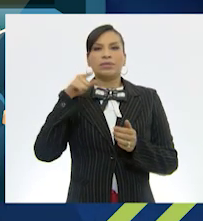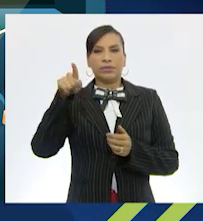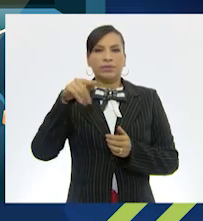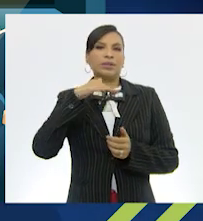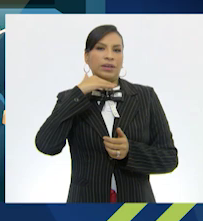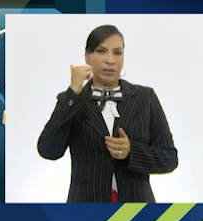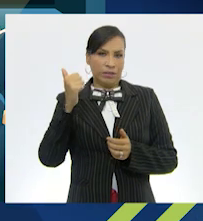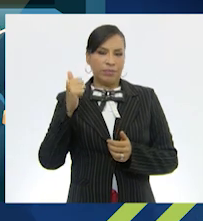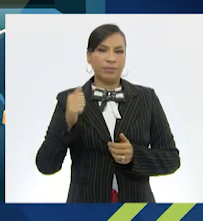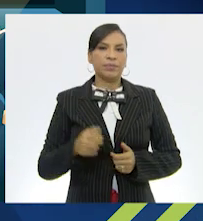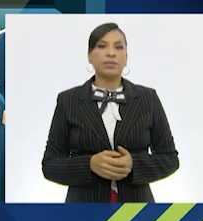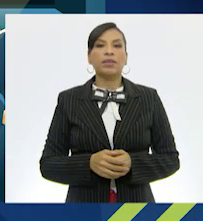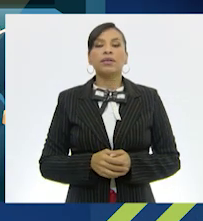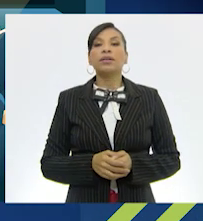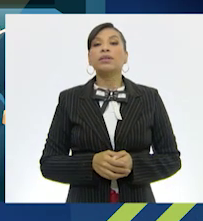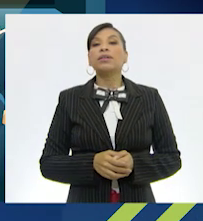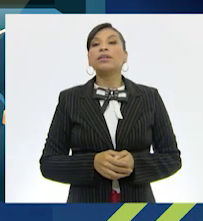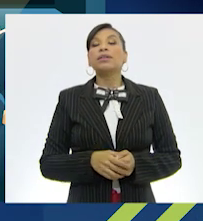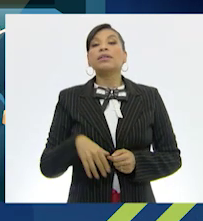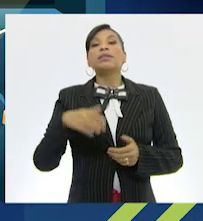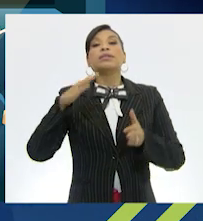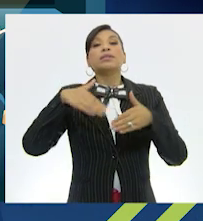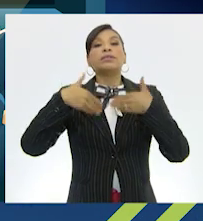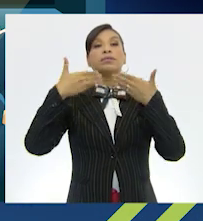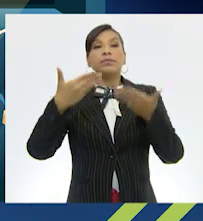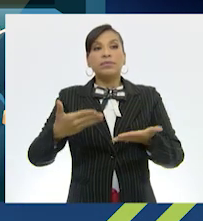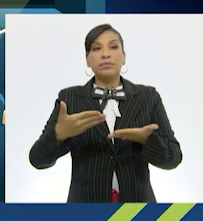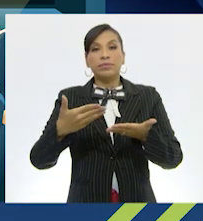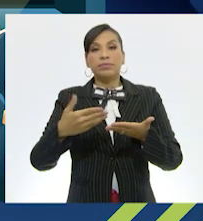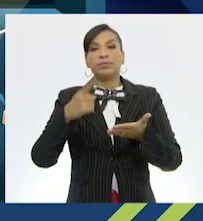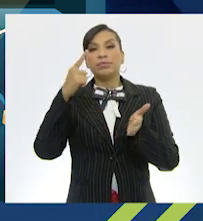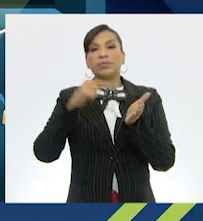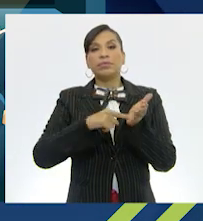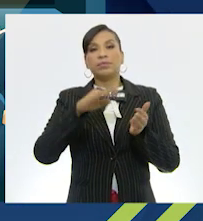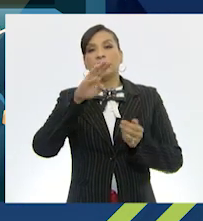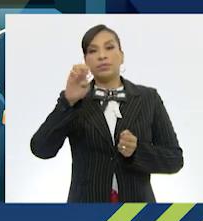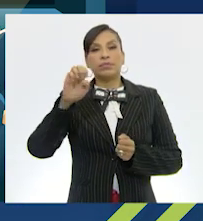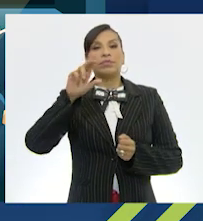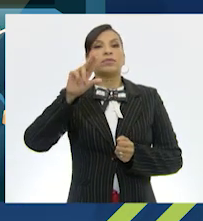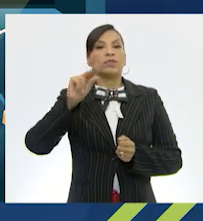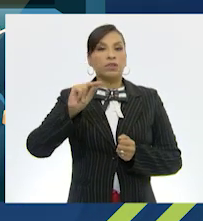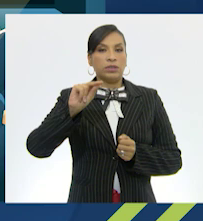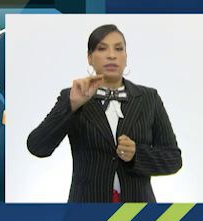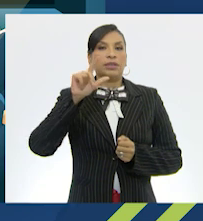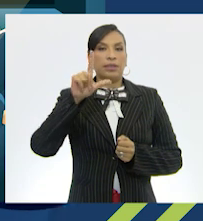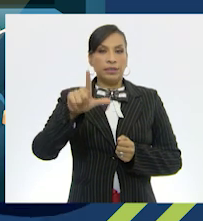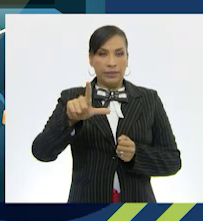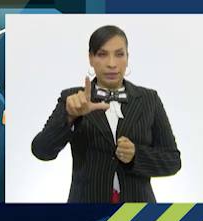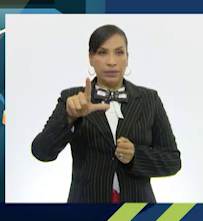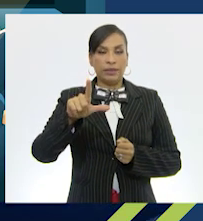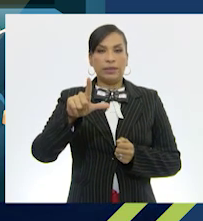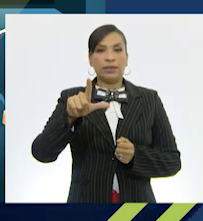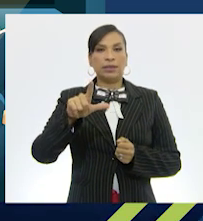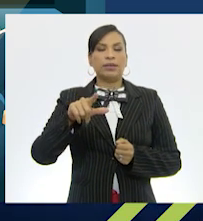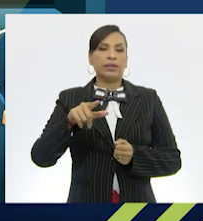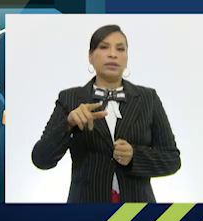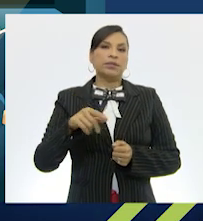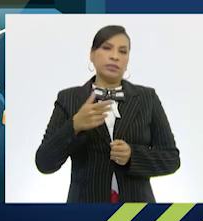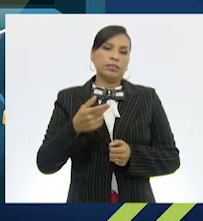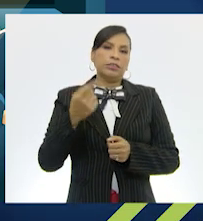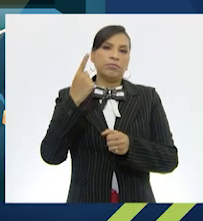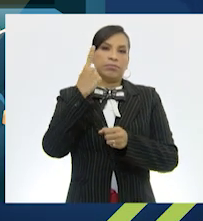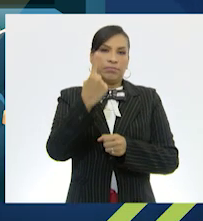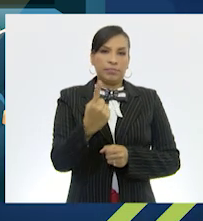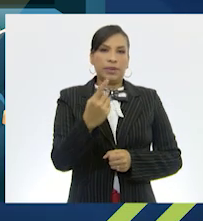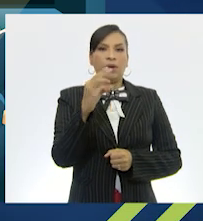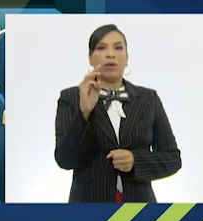Alemania. Y llegamos en 1987, justamente el 1